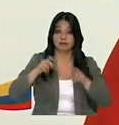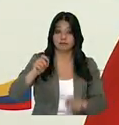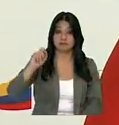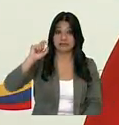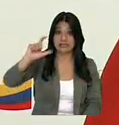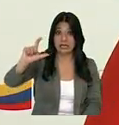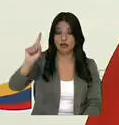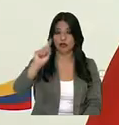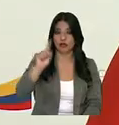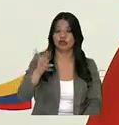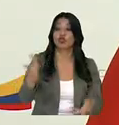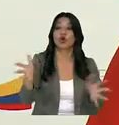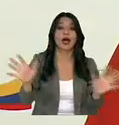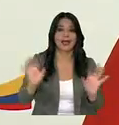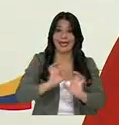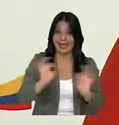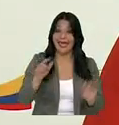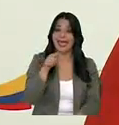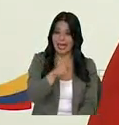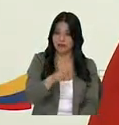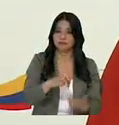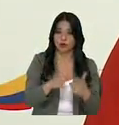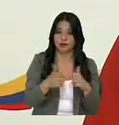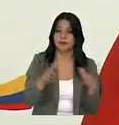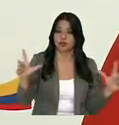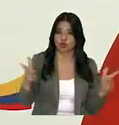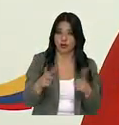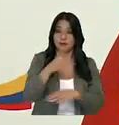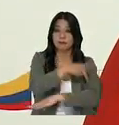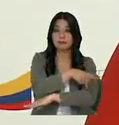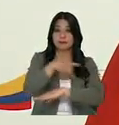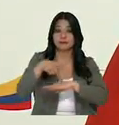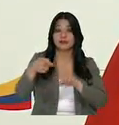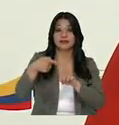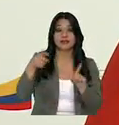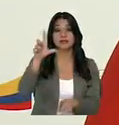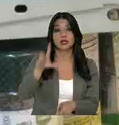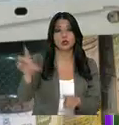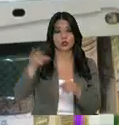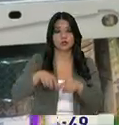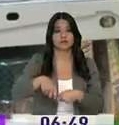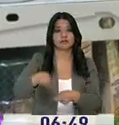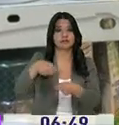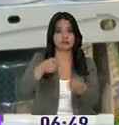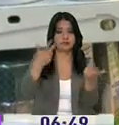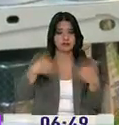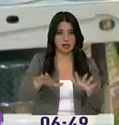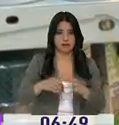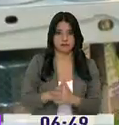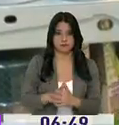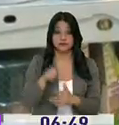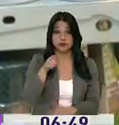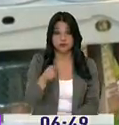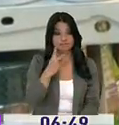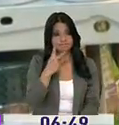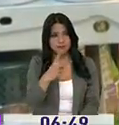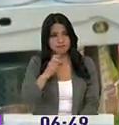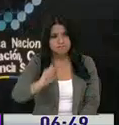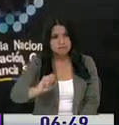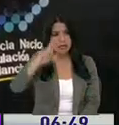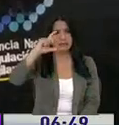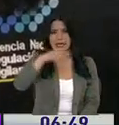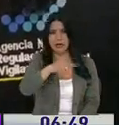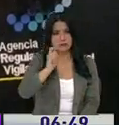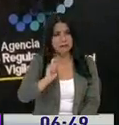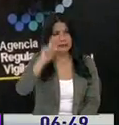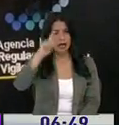es escasez de este producto. Indicaron que en Pichincha desde el día lunes va a estar regularizado. Si usted encuentra un aumento considerable en los